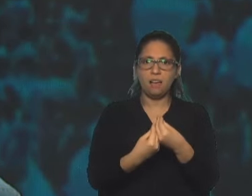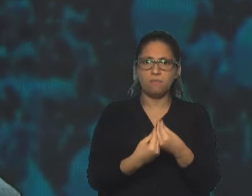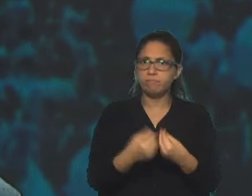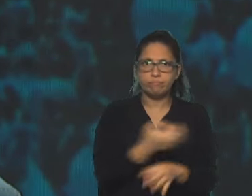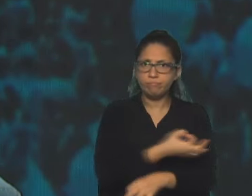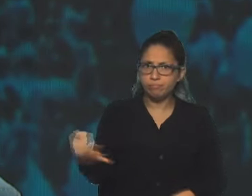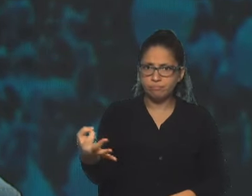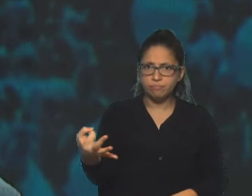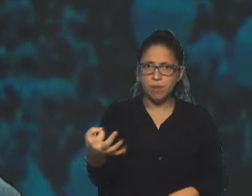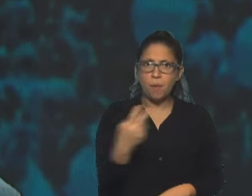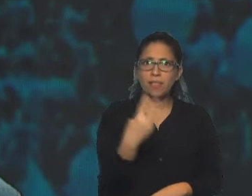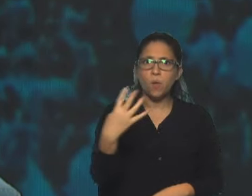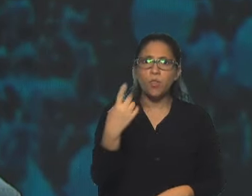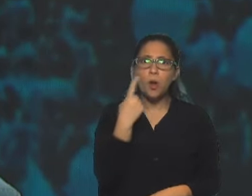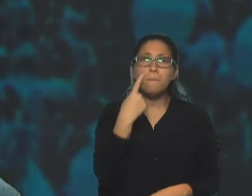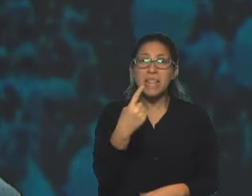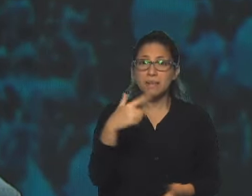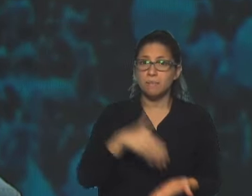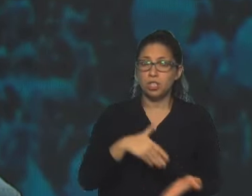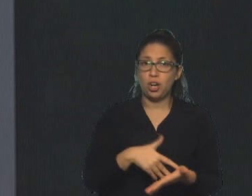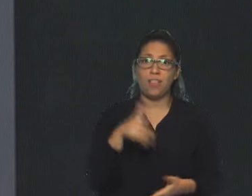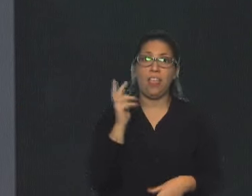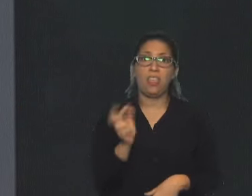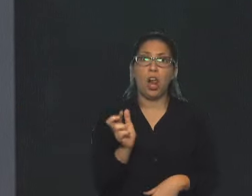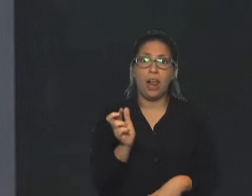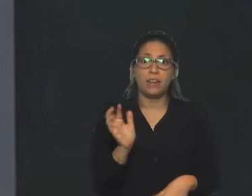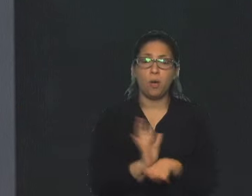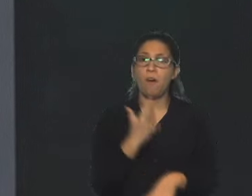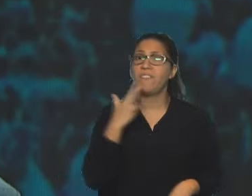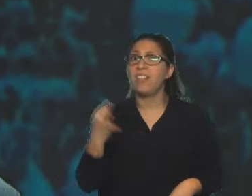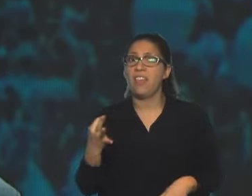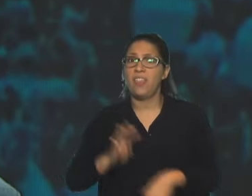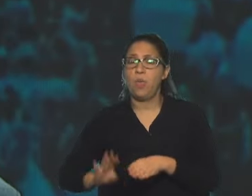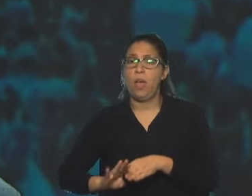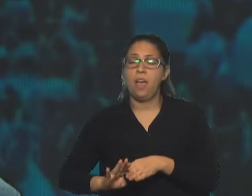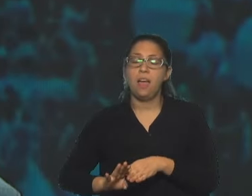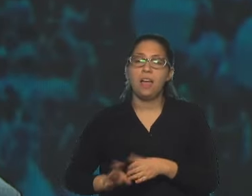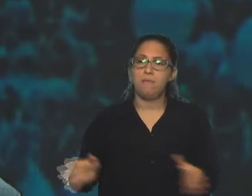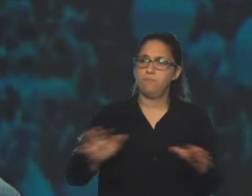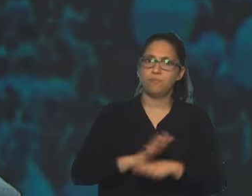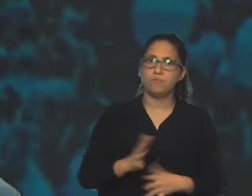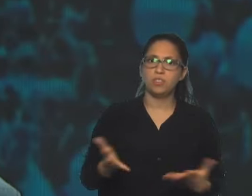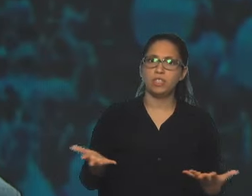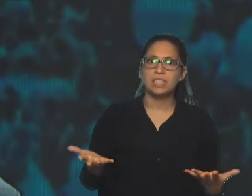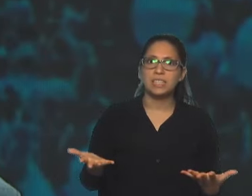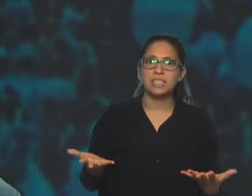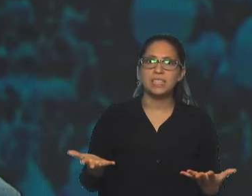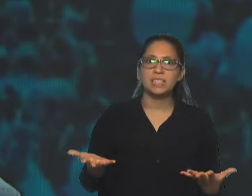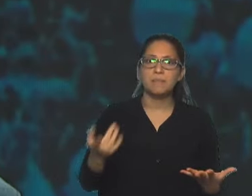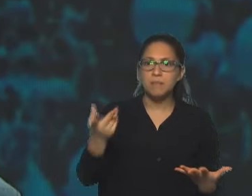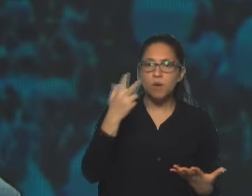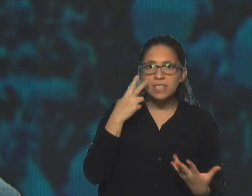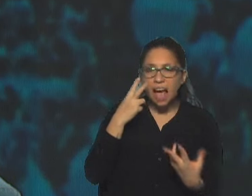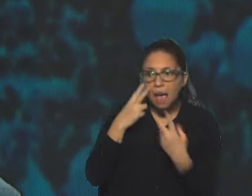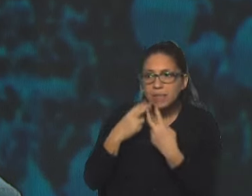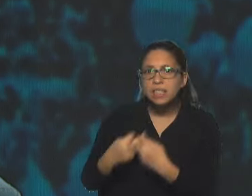legalizan 24.000 millones de dólares. Y claro, cuando uno ve qué pasó con esa auditoría, no,